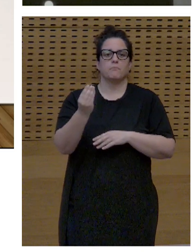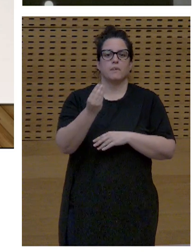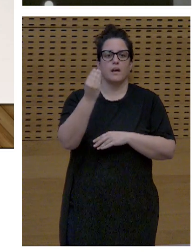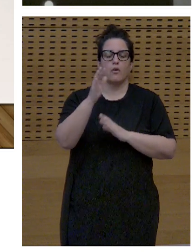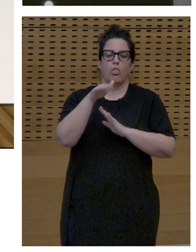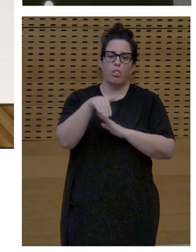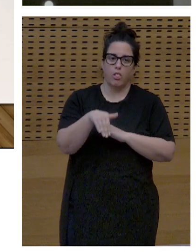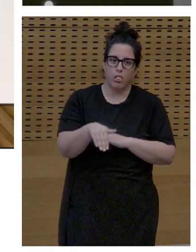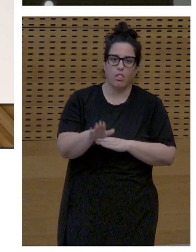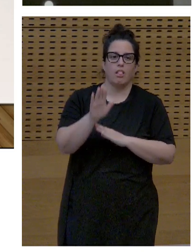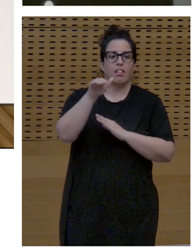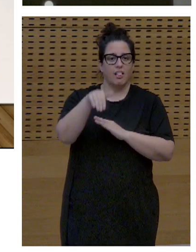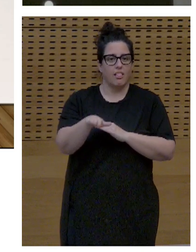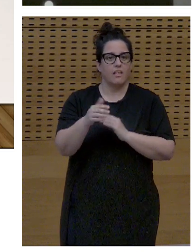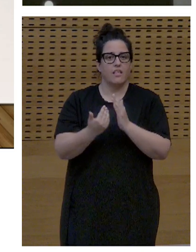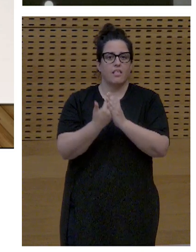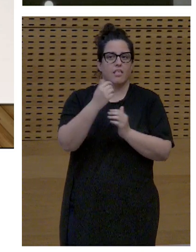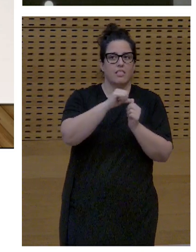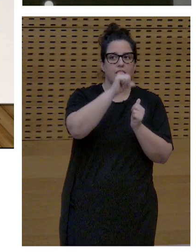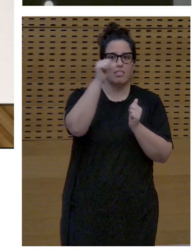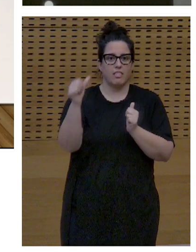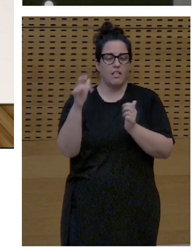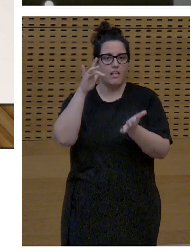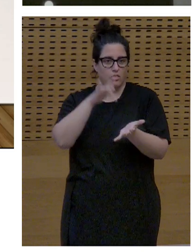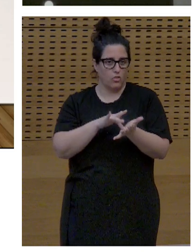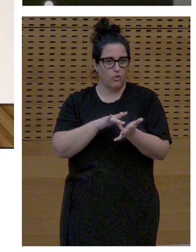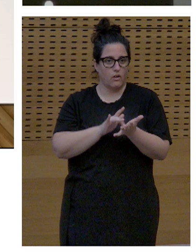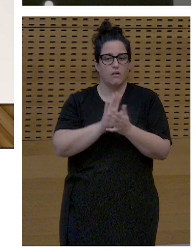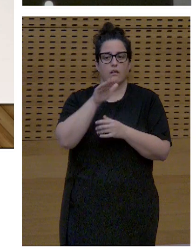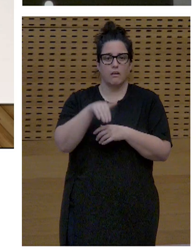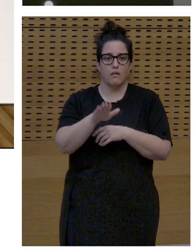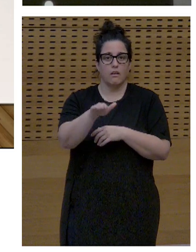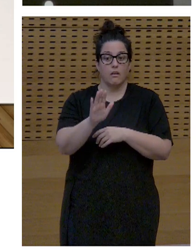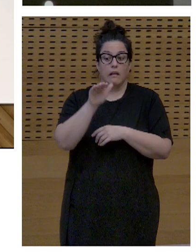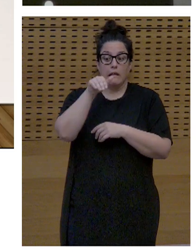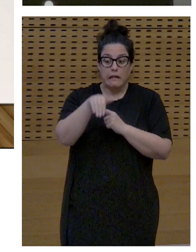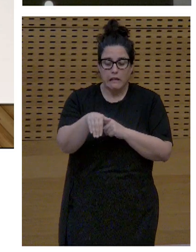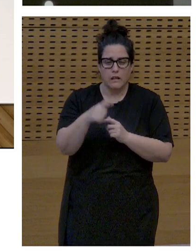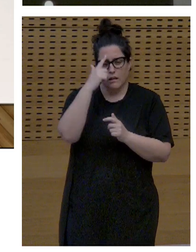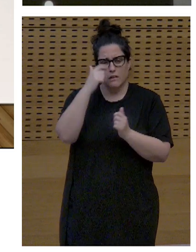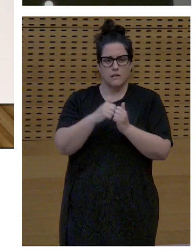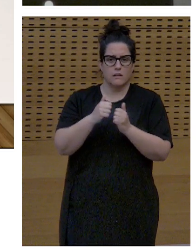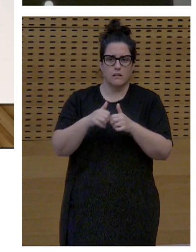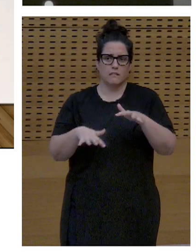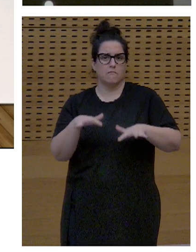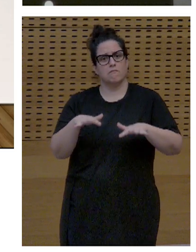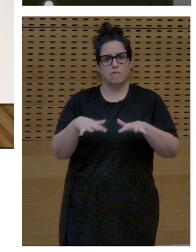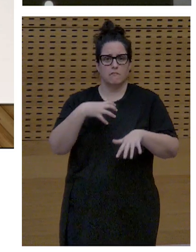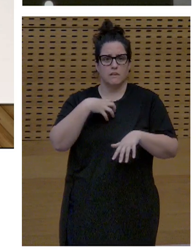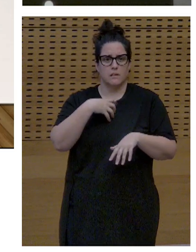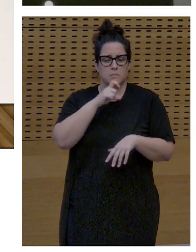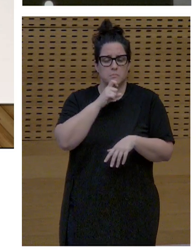pasa varias veces a lo largo del día. Pero no solo me vuelvo a poner torpe, sino que en estos ratos en los que estoy sin el efecto